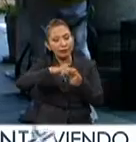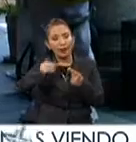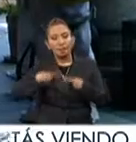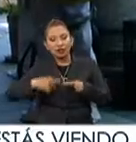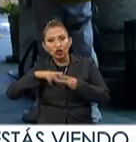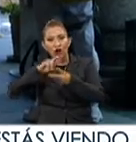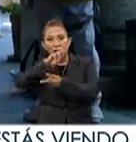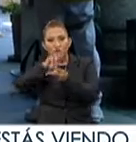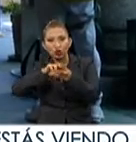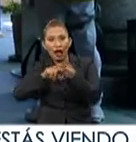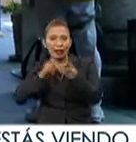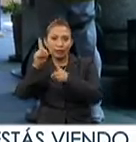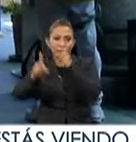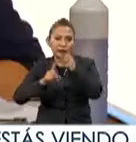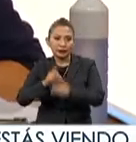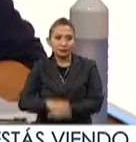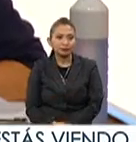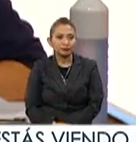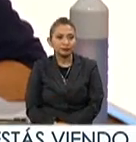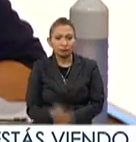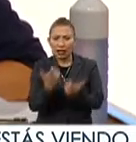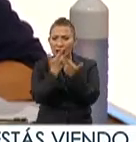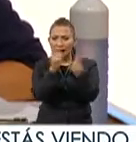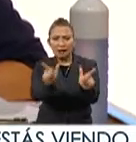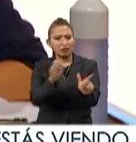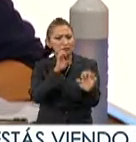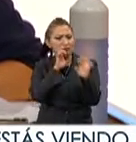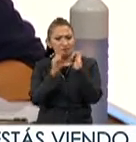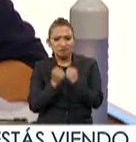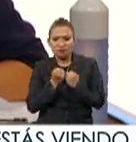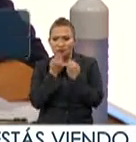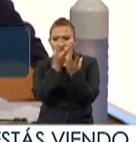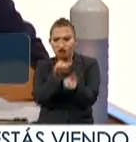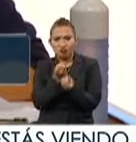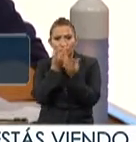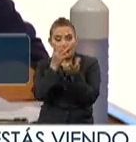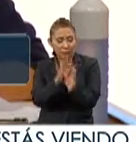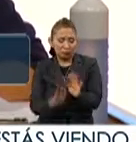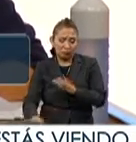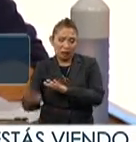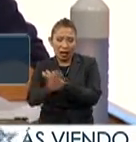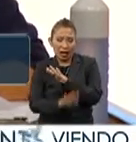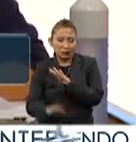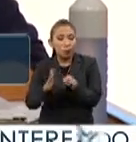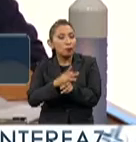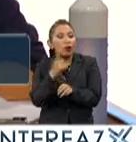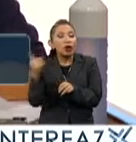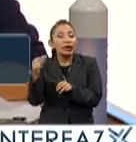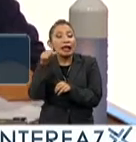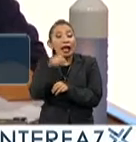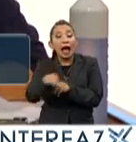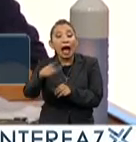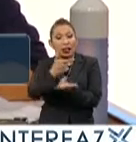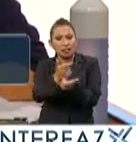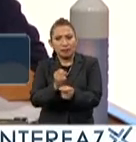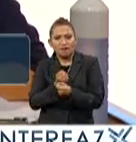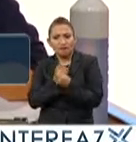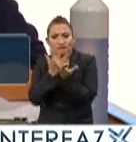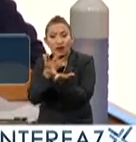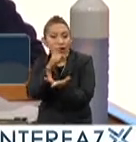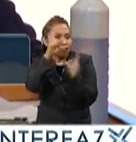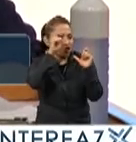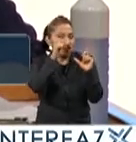gente, naturaleza y deportes. La libertad de prensa es fundamental, porque solamente si hay libertad de prensa,